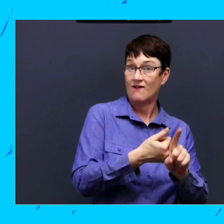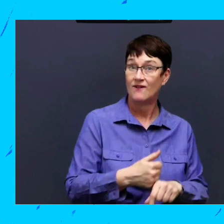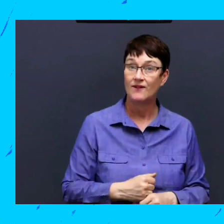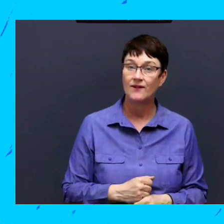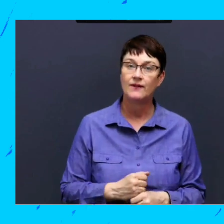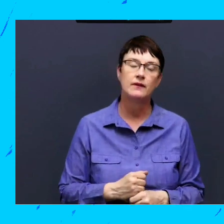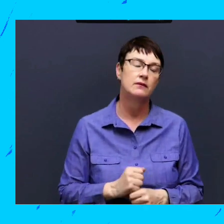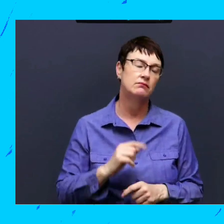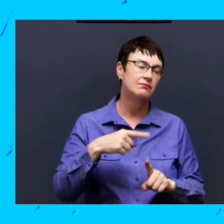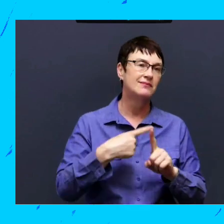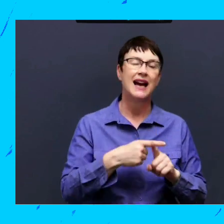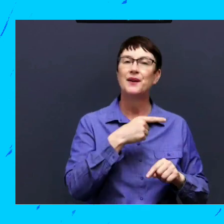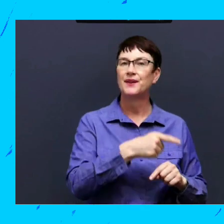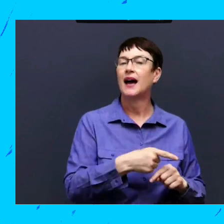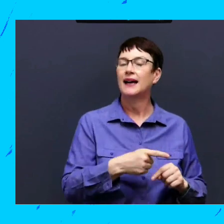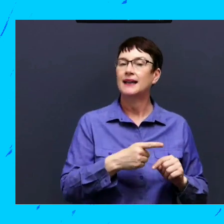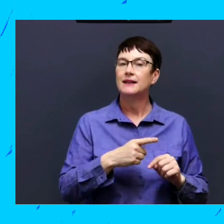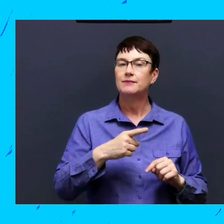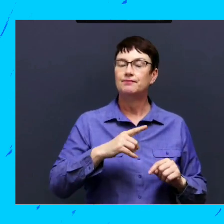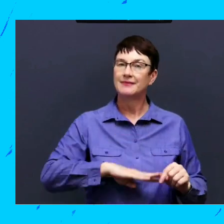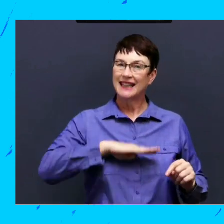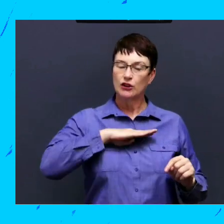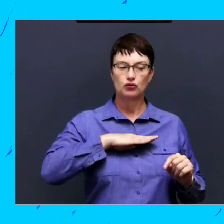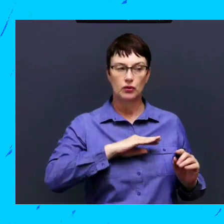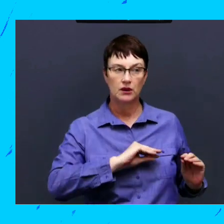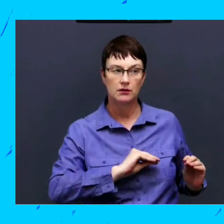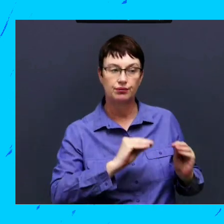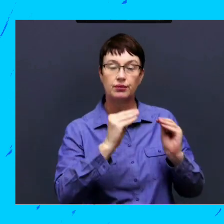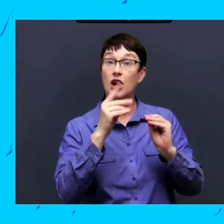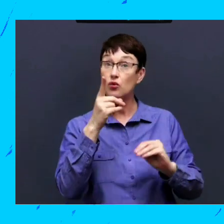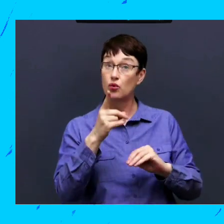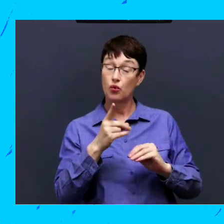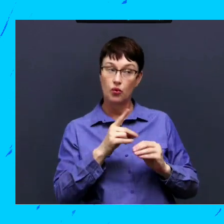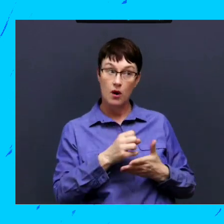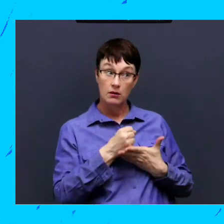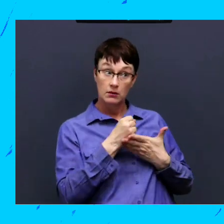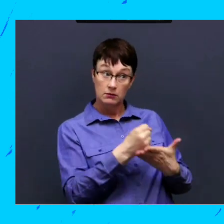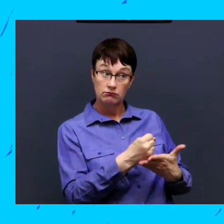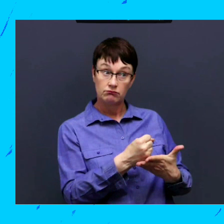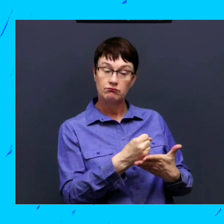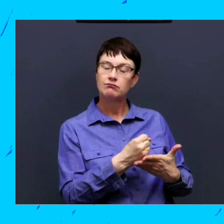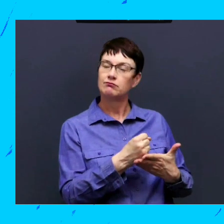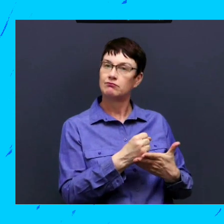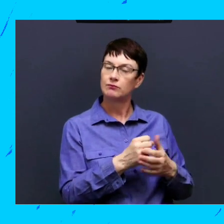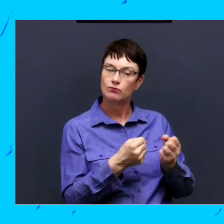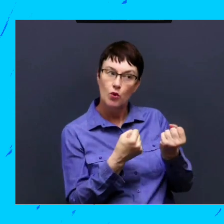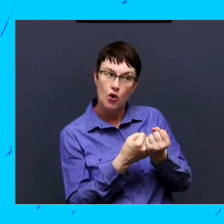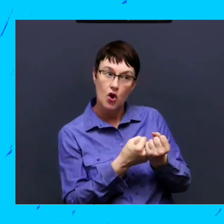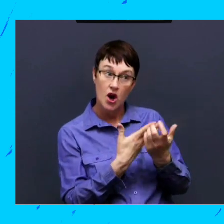multiplicador entre generaciones resulta de inversiones en el bienestar del adolescente.